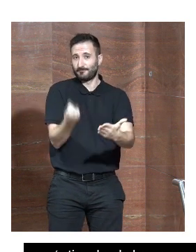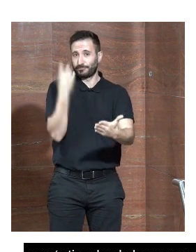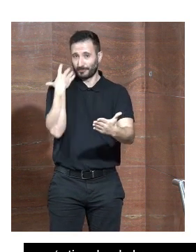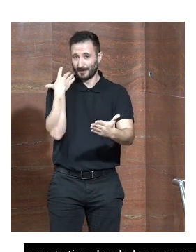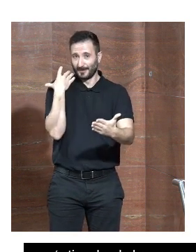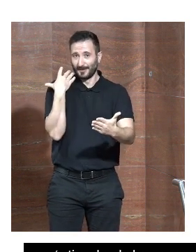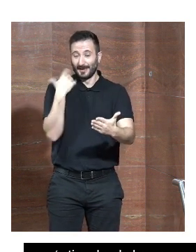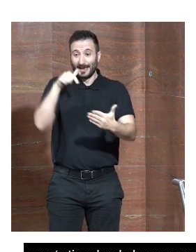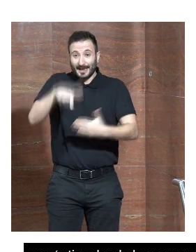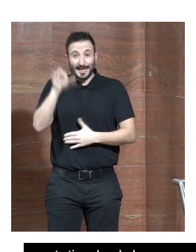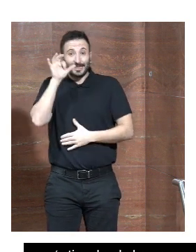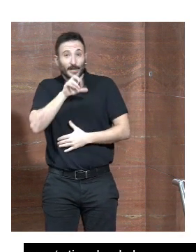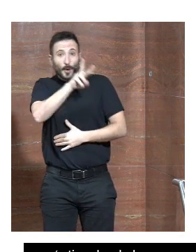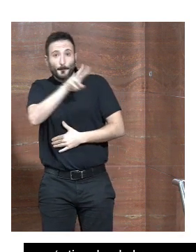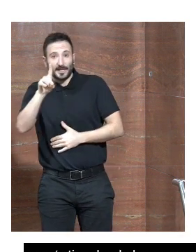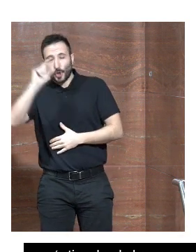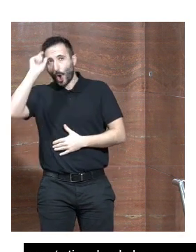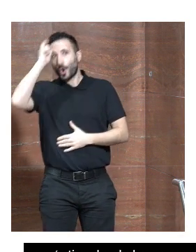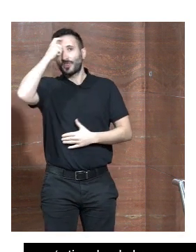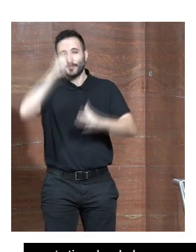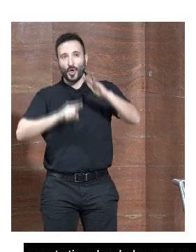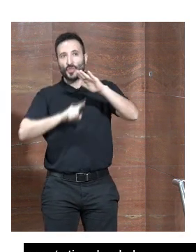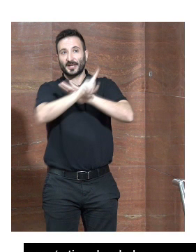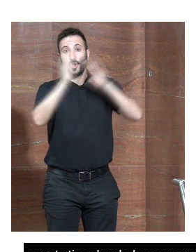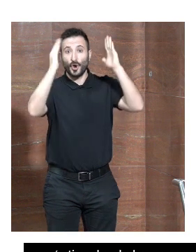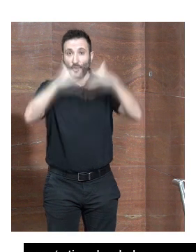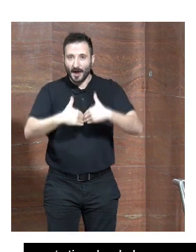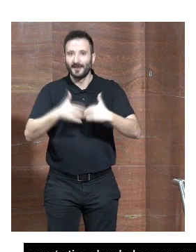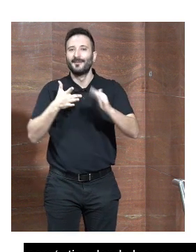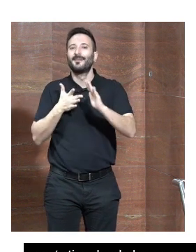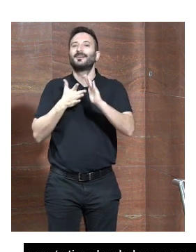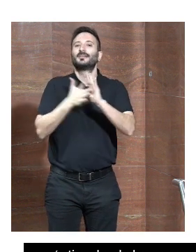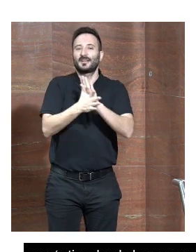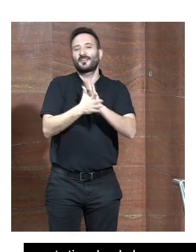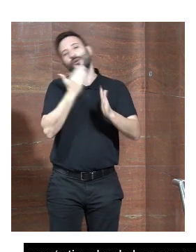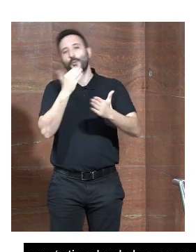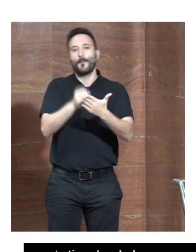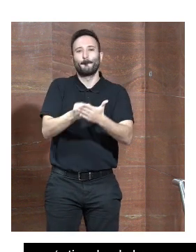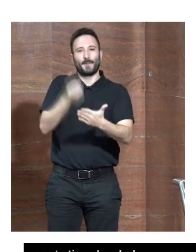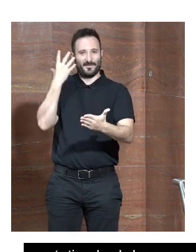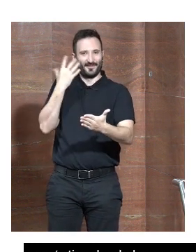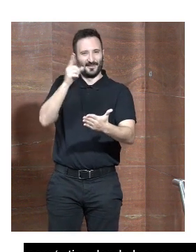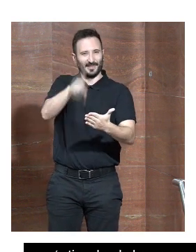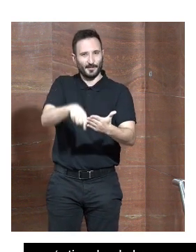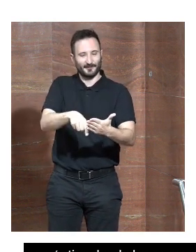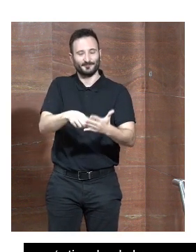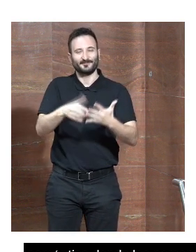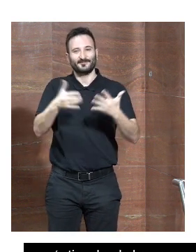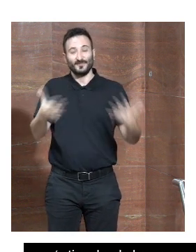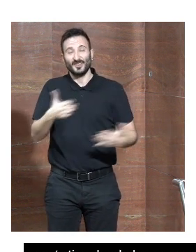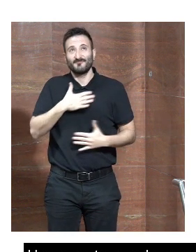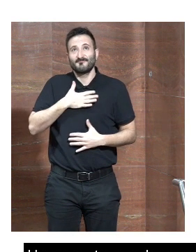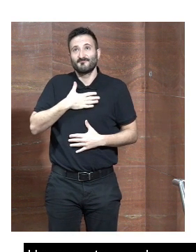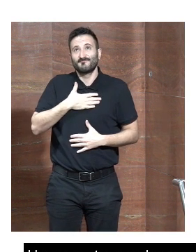este siglo XXI no tener concepto de desarrollo se va a considerar analfabetismo. Y bueno, yo